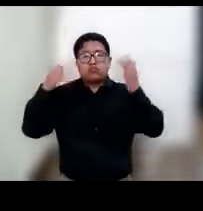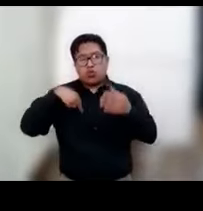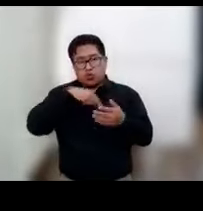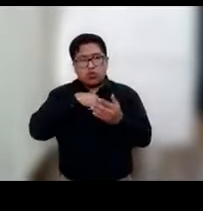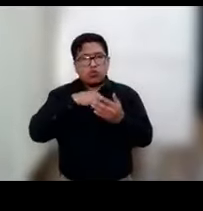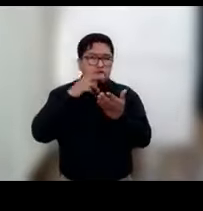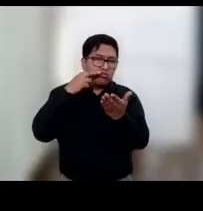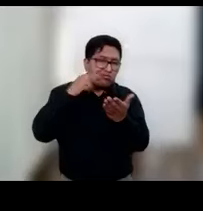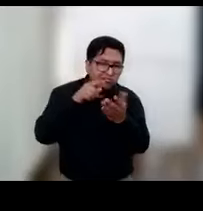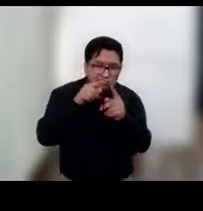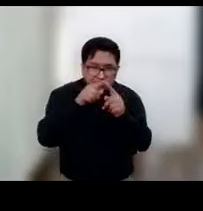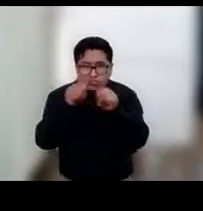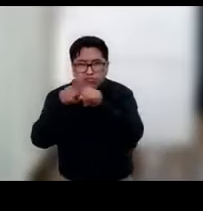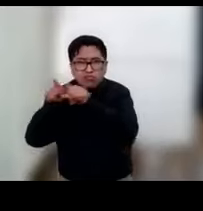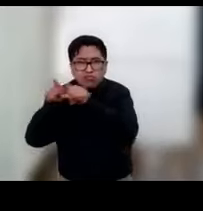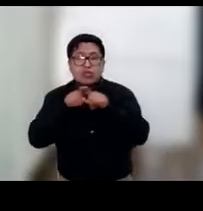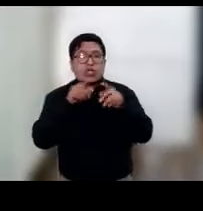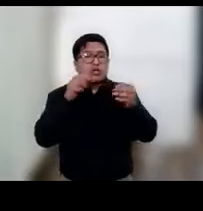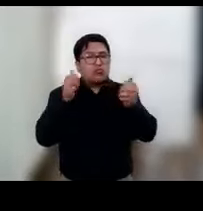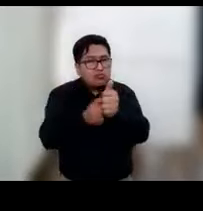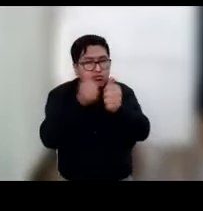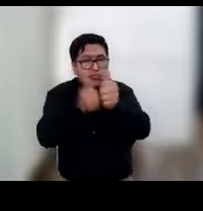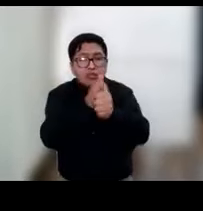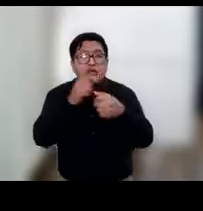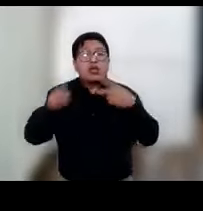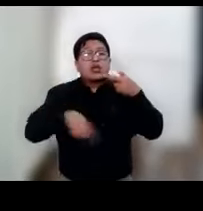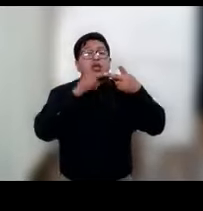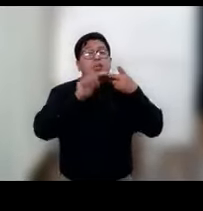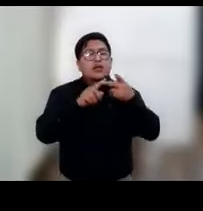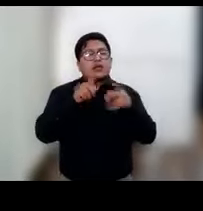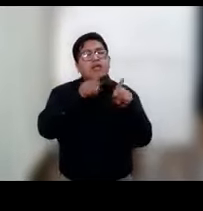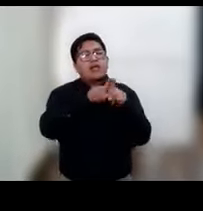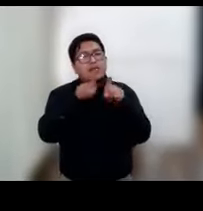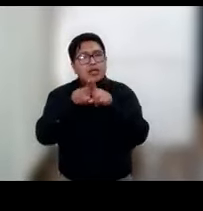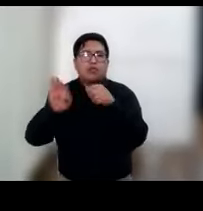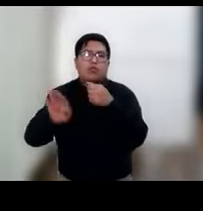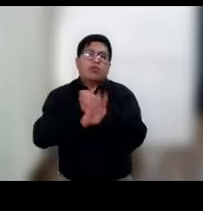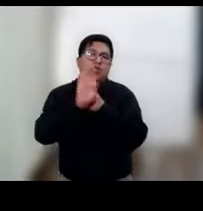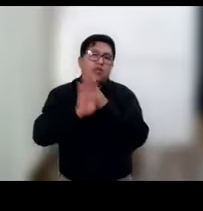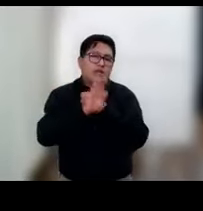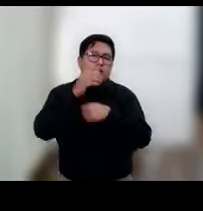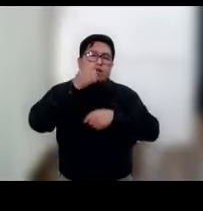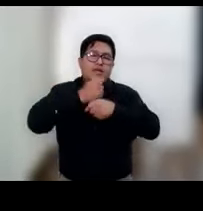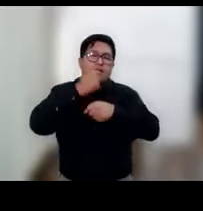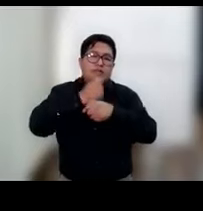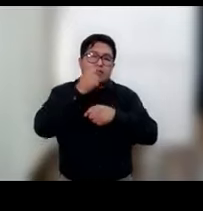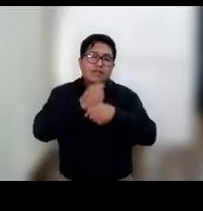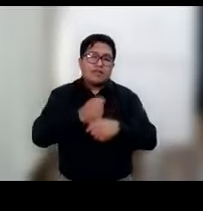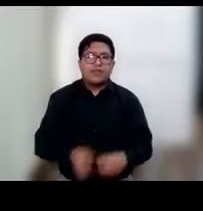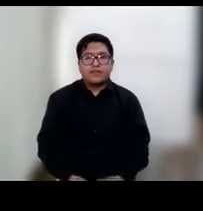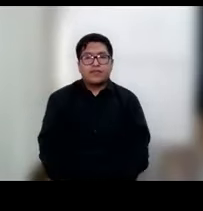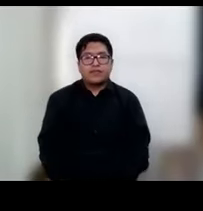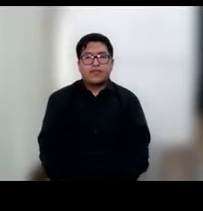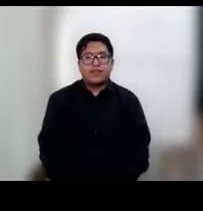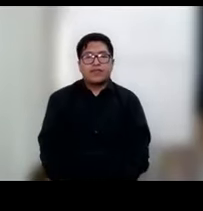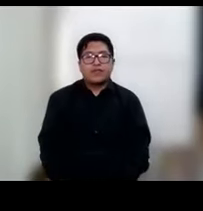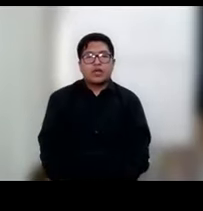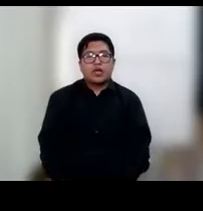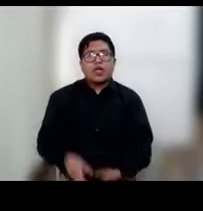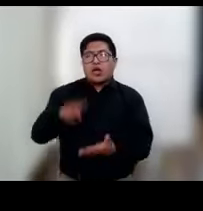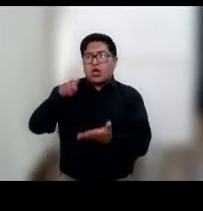sino para garantizar la protección derecho a la protección en el trabajo hasta el